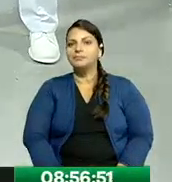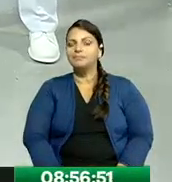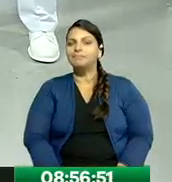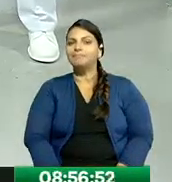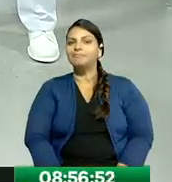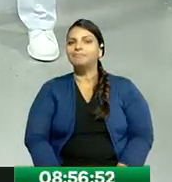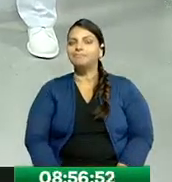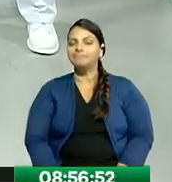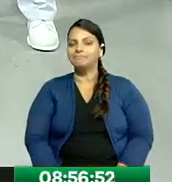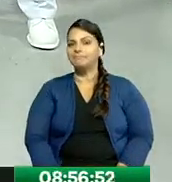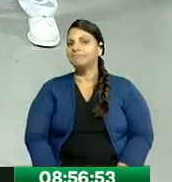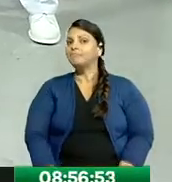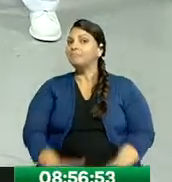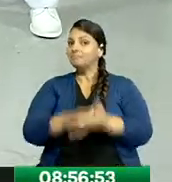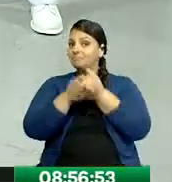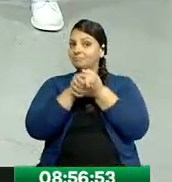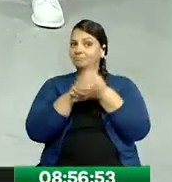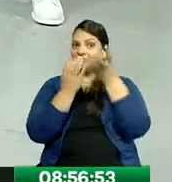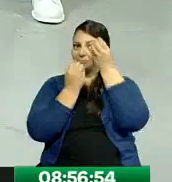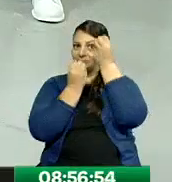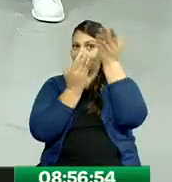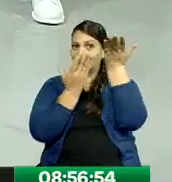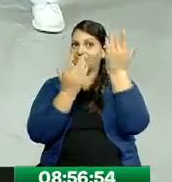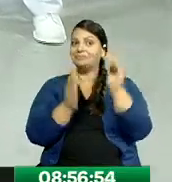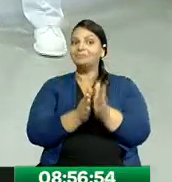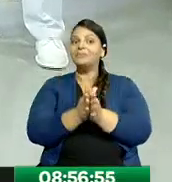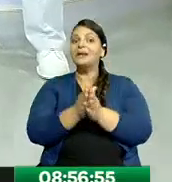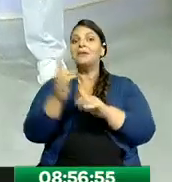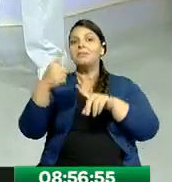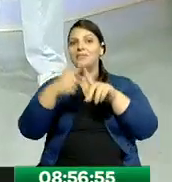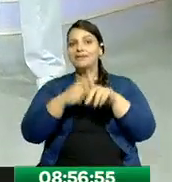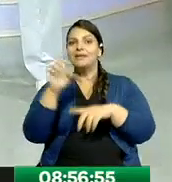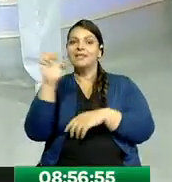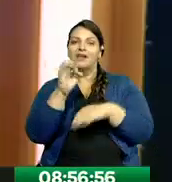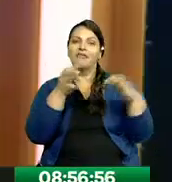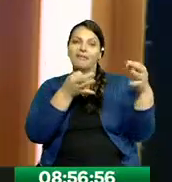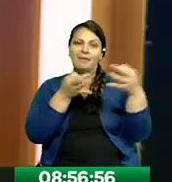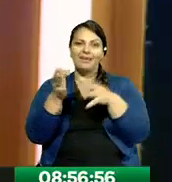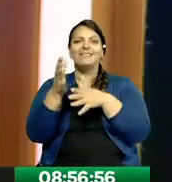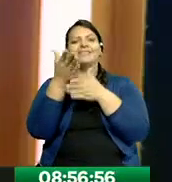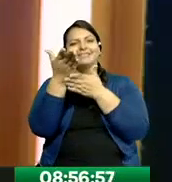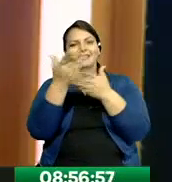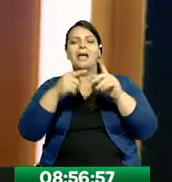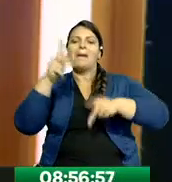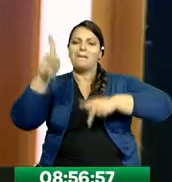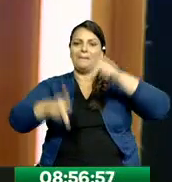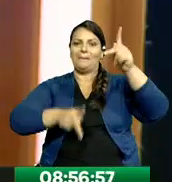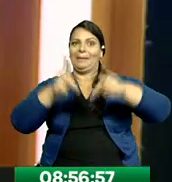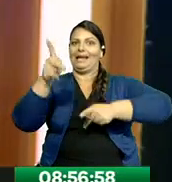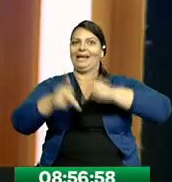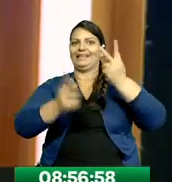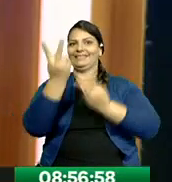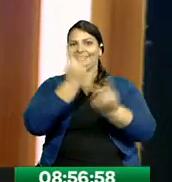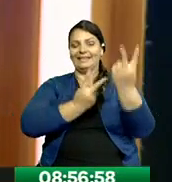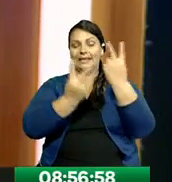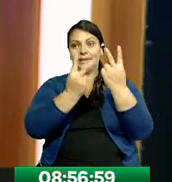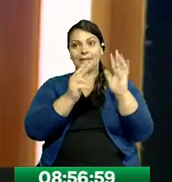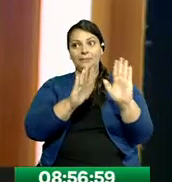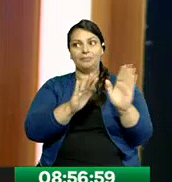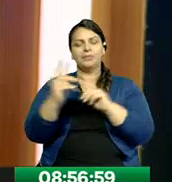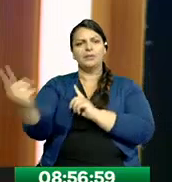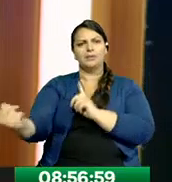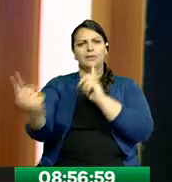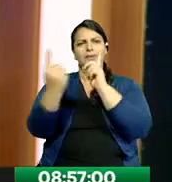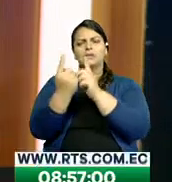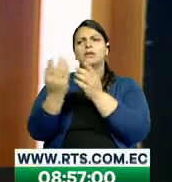Playera, y justamente se encuentra aquí nuestro experto del día de hoy para darnos recomendaciones en torno a todo lo que tiene que ver